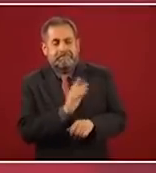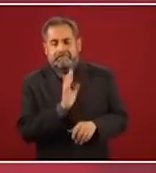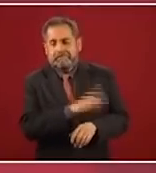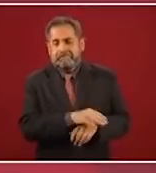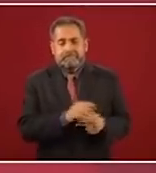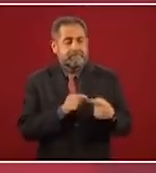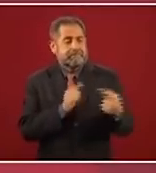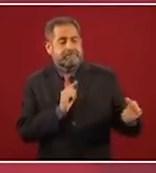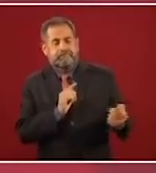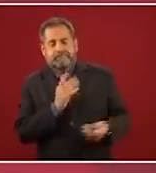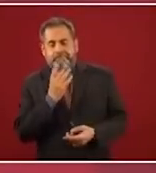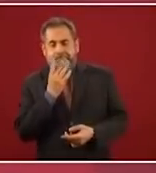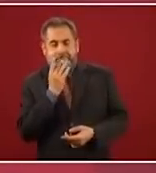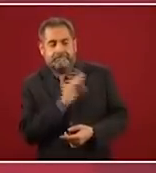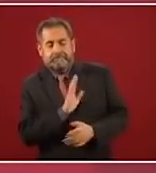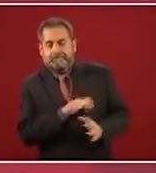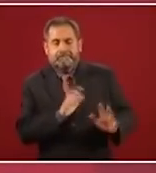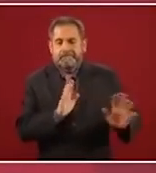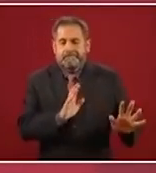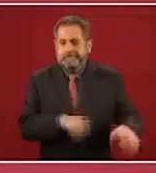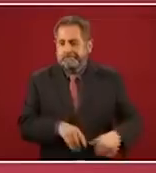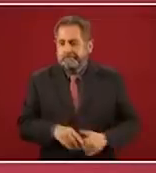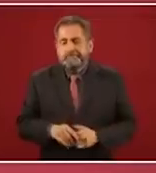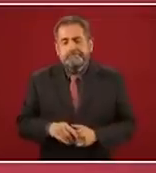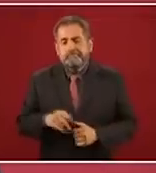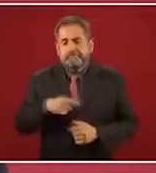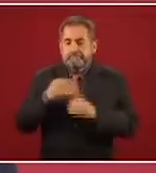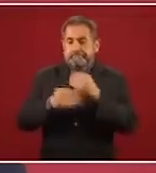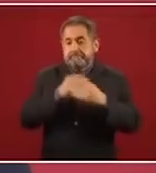nuestros adversarios. Entonces, ¿para qué